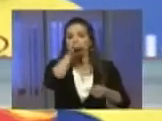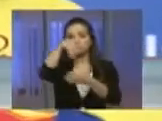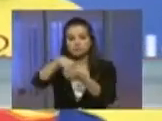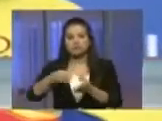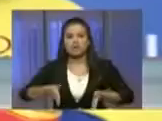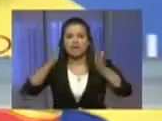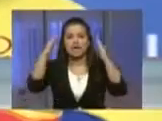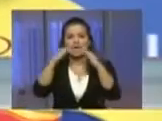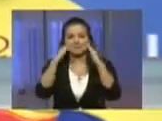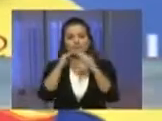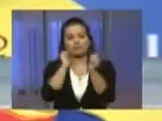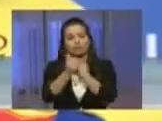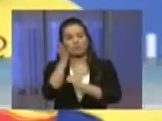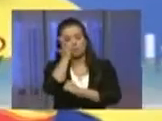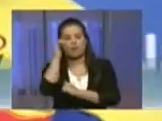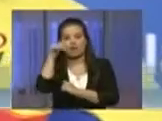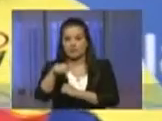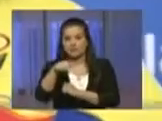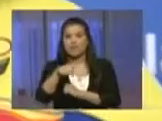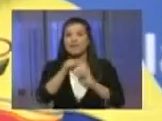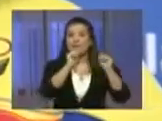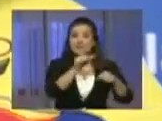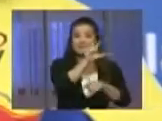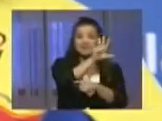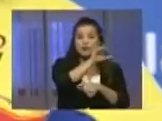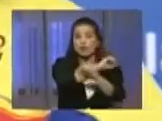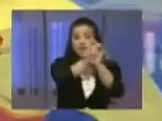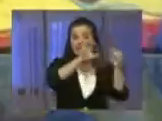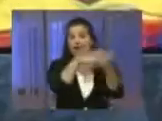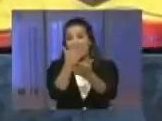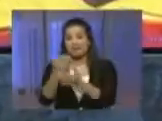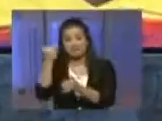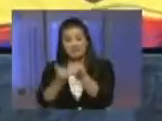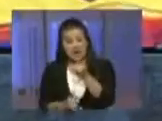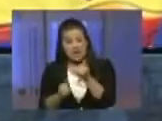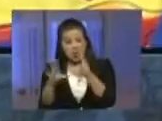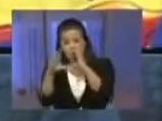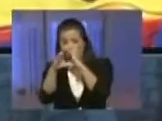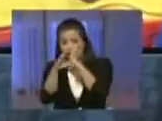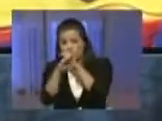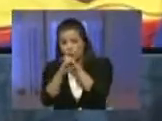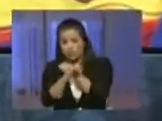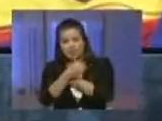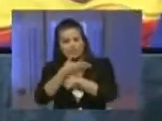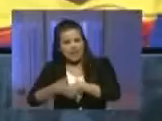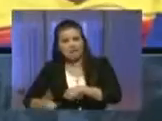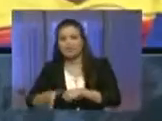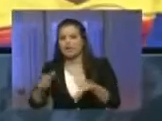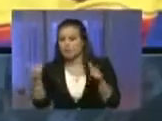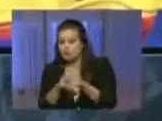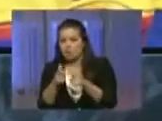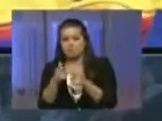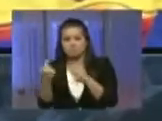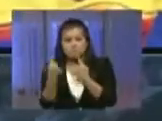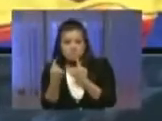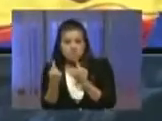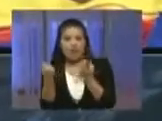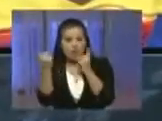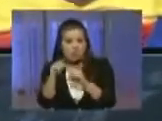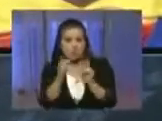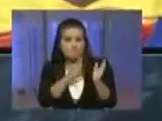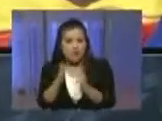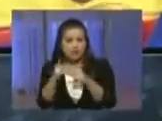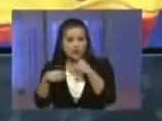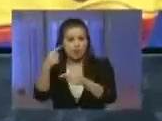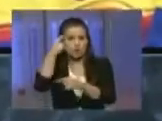dijo des las 5 de la mañana hasta la última hora de la noche que nos reunimos con todos los delegados y con todos los entrenadores para seguir planificando el día a día de la